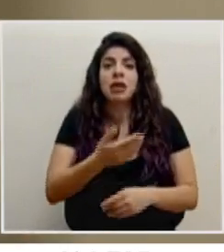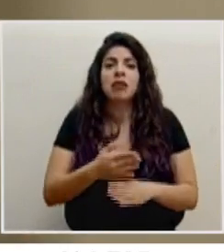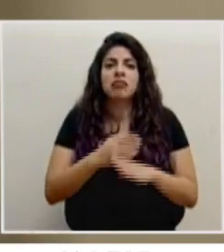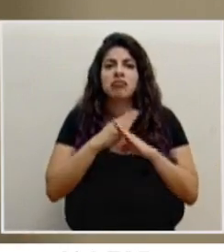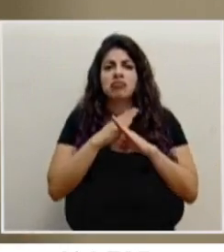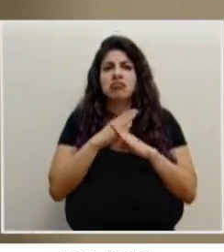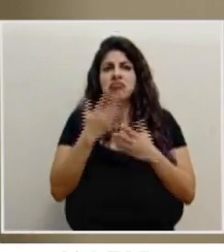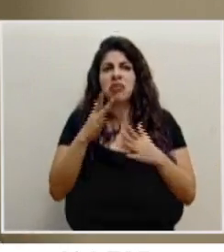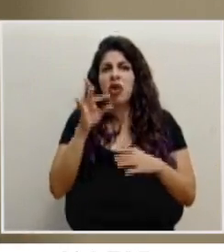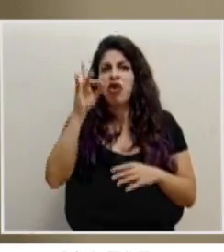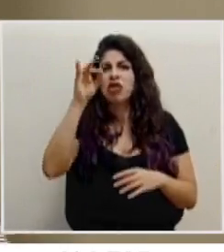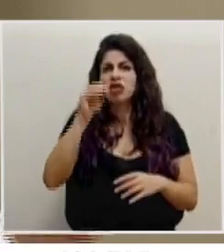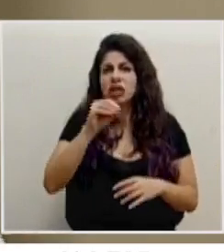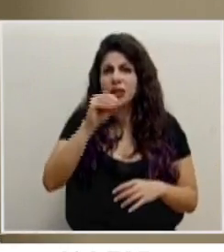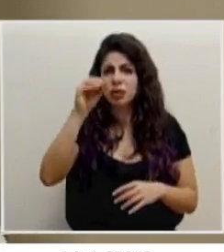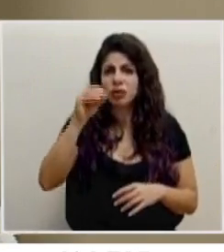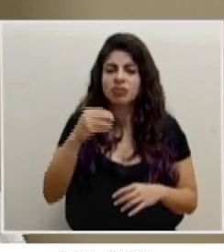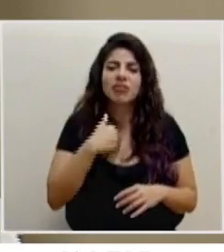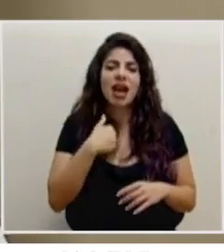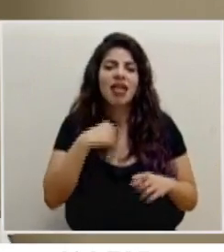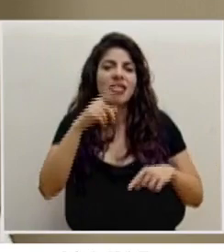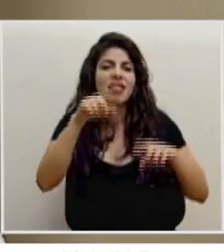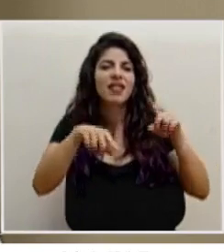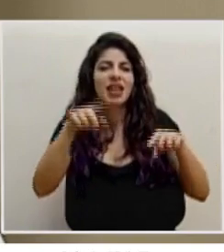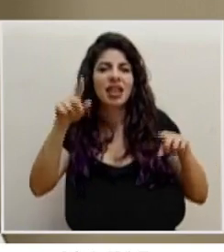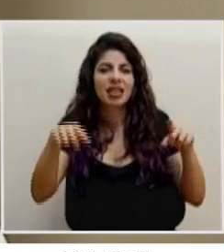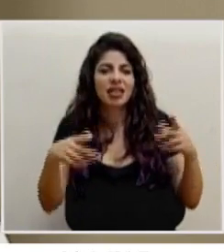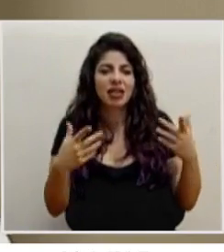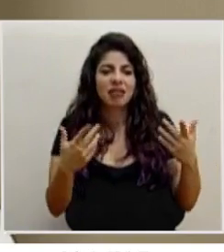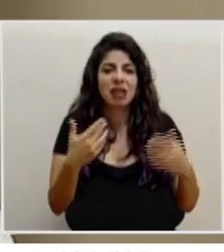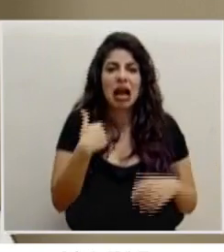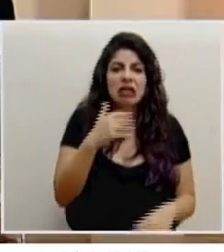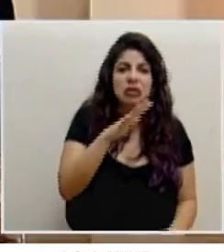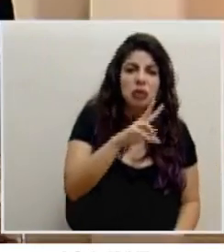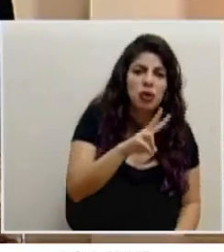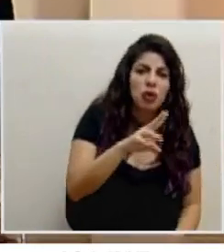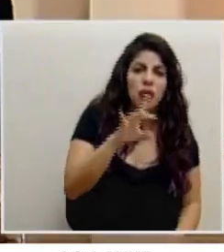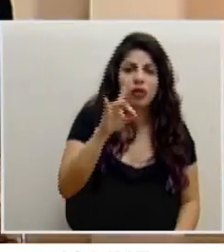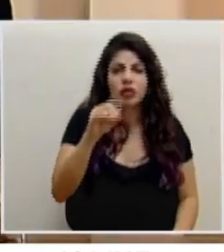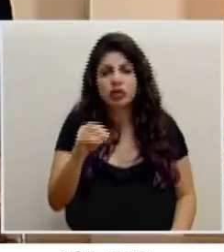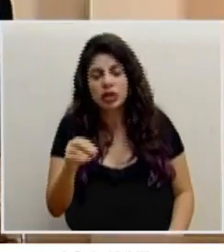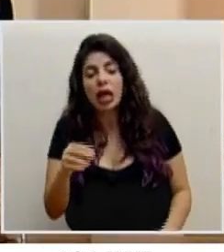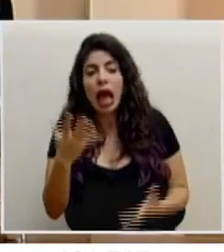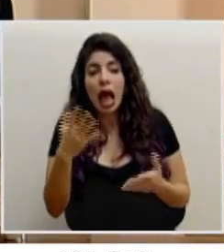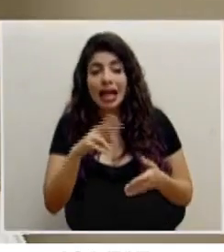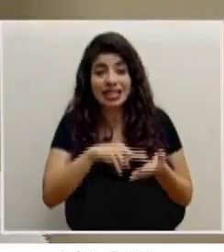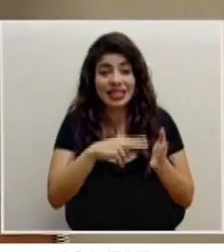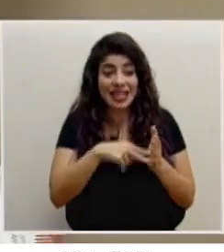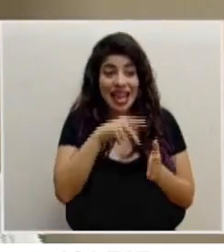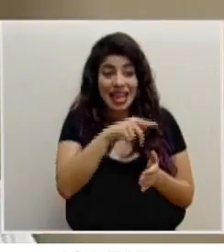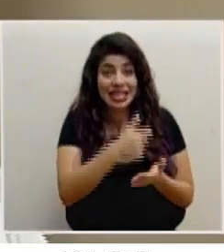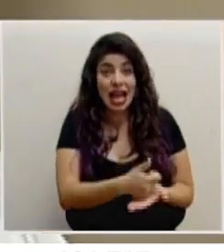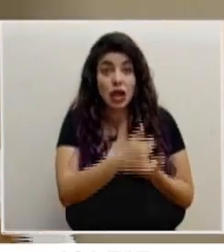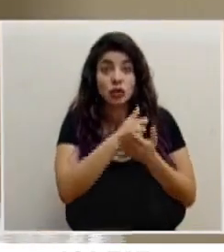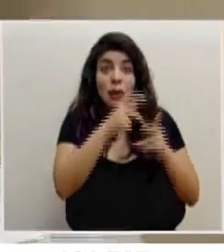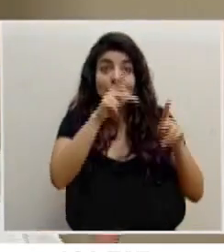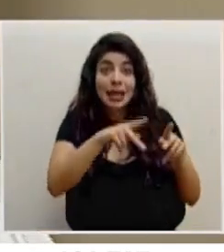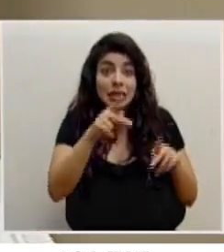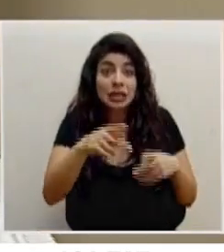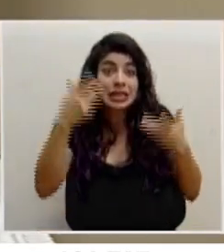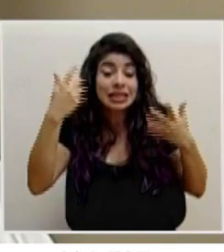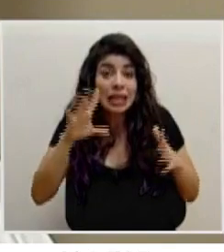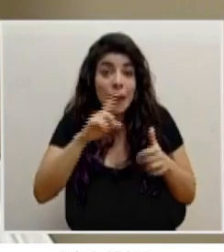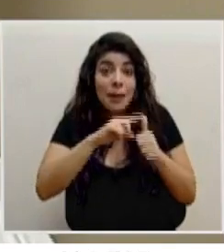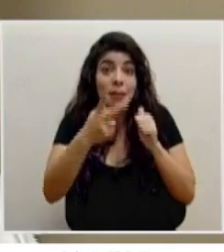del 80%, si no me equivoco. Hay diferentes porcentajes, pero está entre 52, 80. Y eso nos va a permitir que estas personas a las que se les